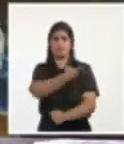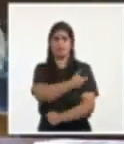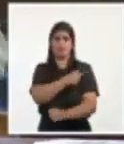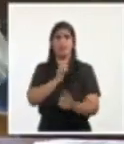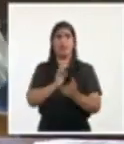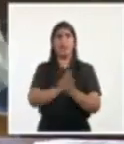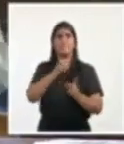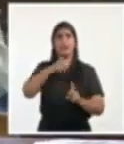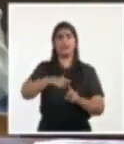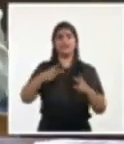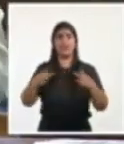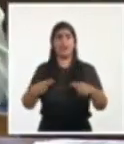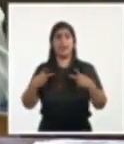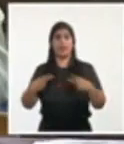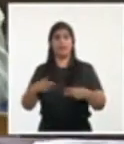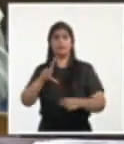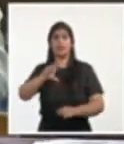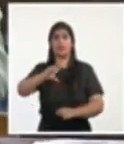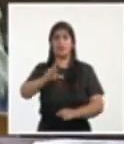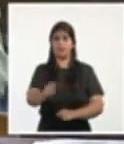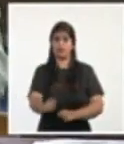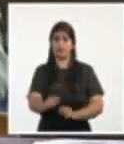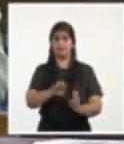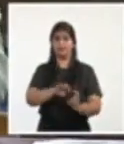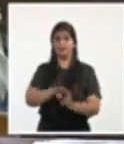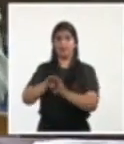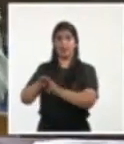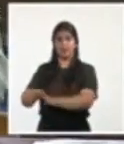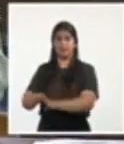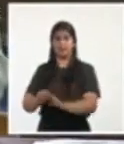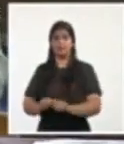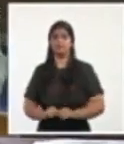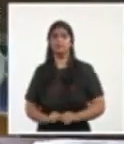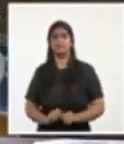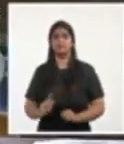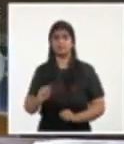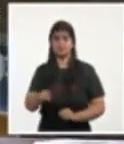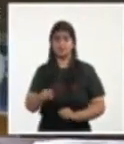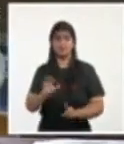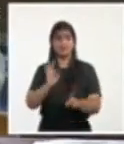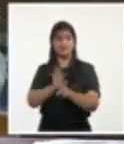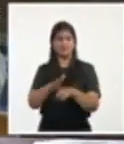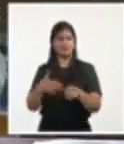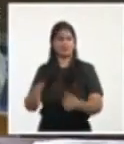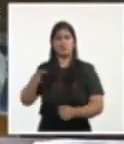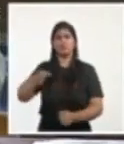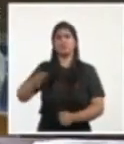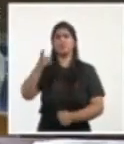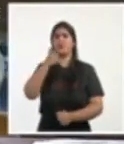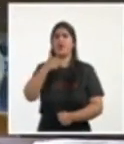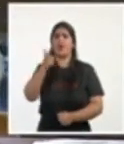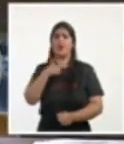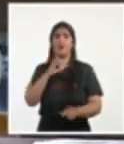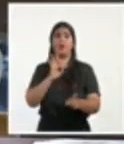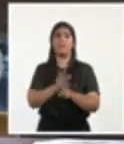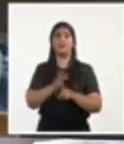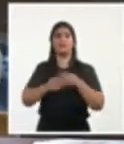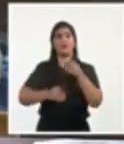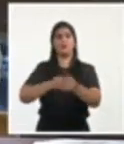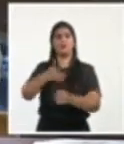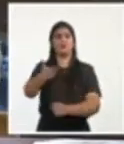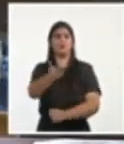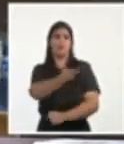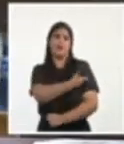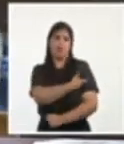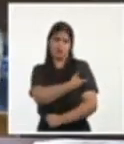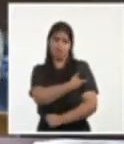se encuentran en proceso de intervención, y además ya se incorpora ahora el municipio de Los Aragos. También ha sido una prioridad a partir de la compleja